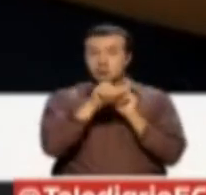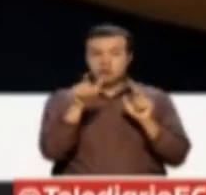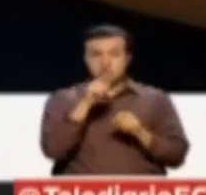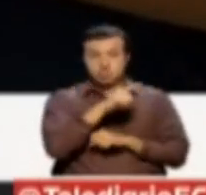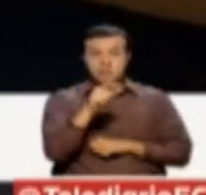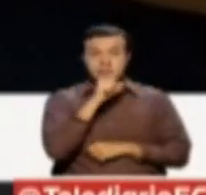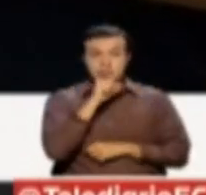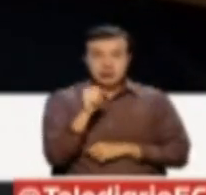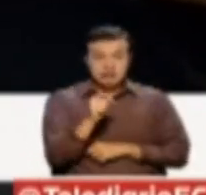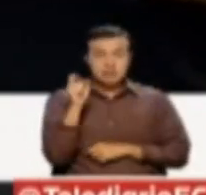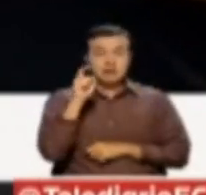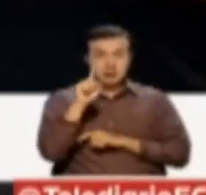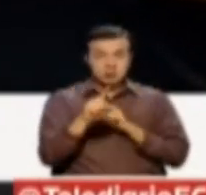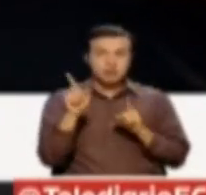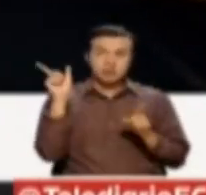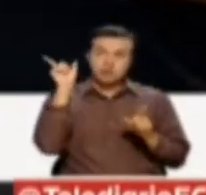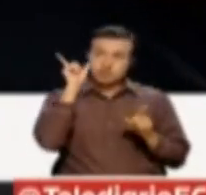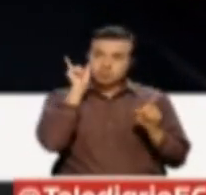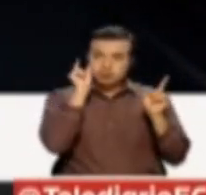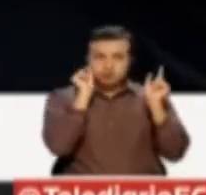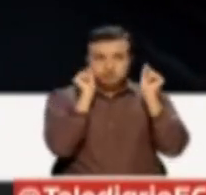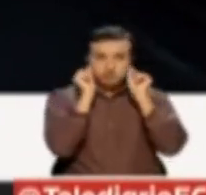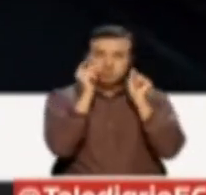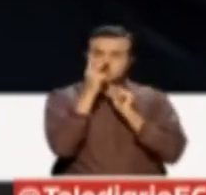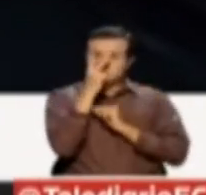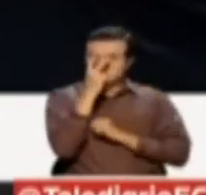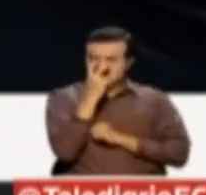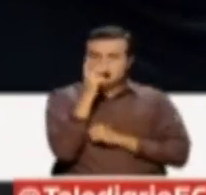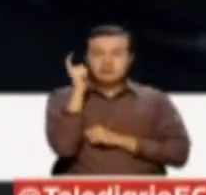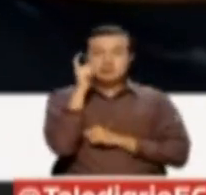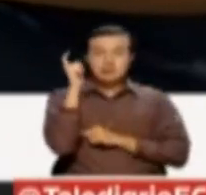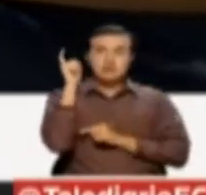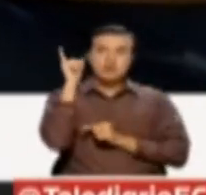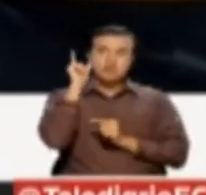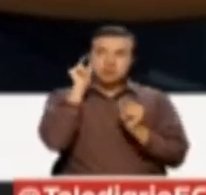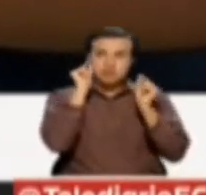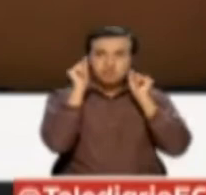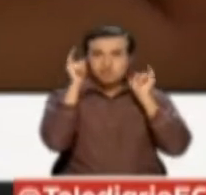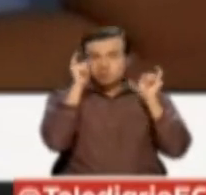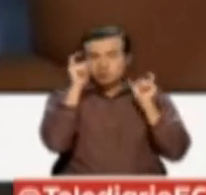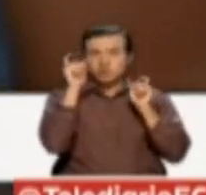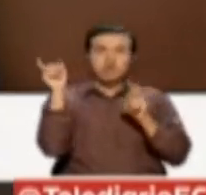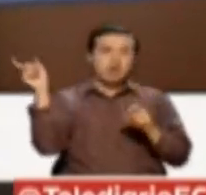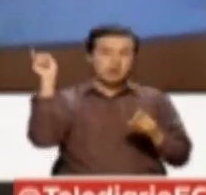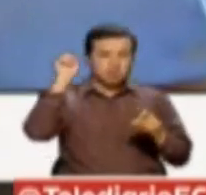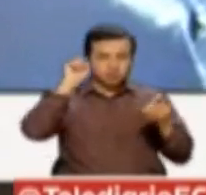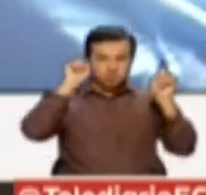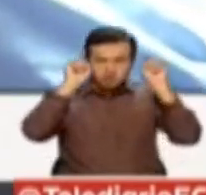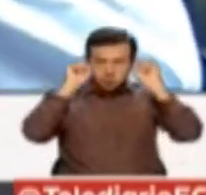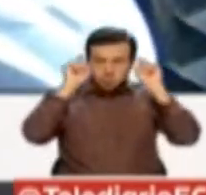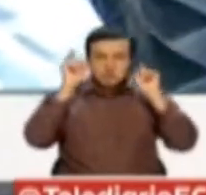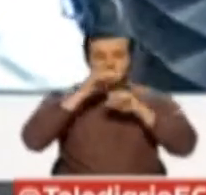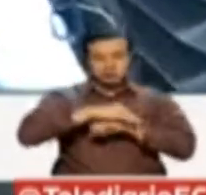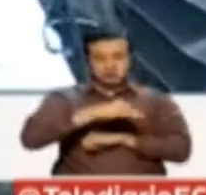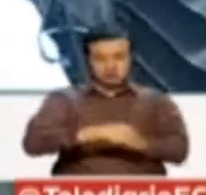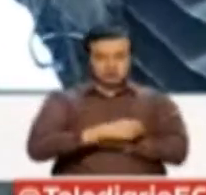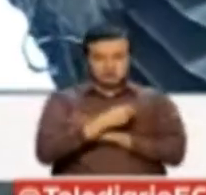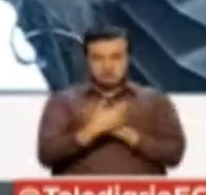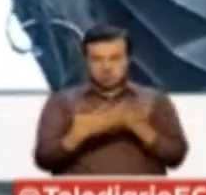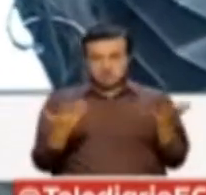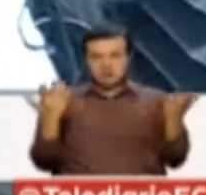con la edad a perder la audición y por ende que controlar les para que puedan usar audífonos oportunamente